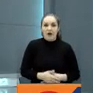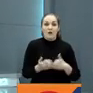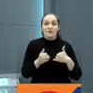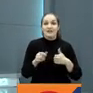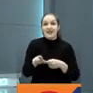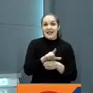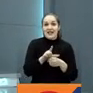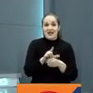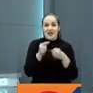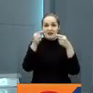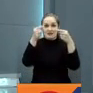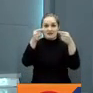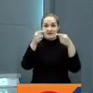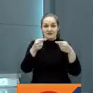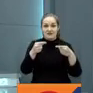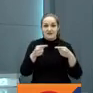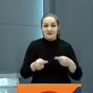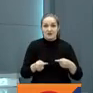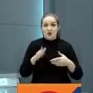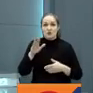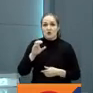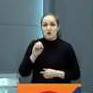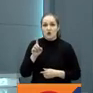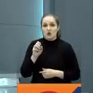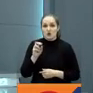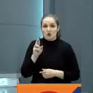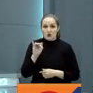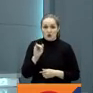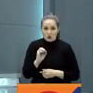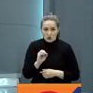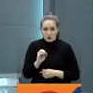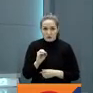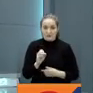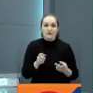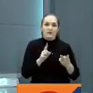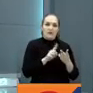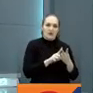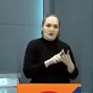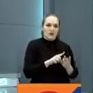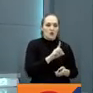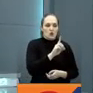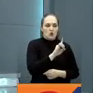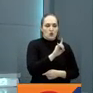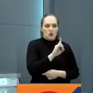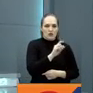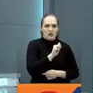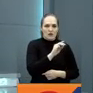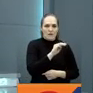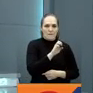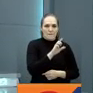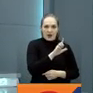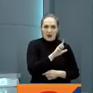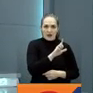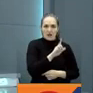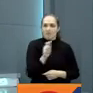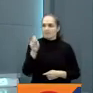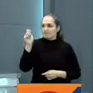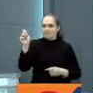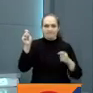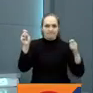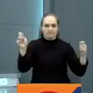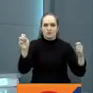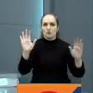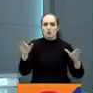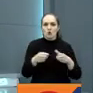para Juan Carlos Osorio y 4 en la Copa Colombia para Rafael Dudamel. Mejor fue la decisión de la Comisión de Disciplina